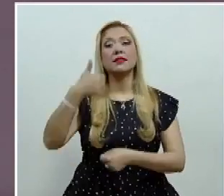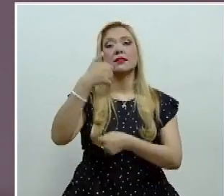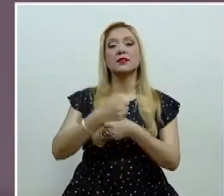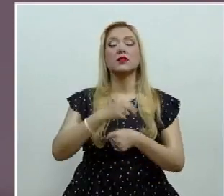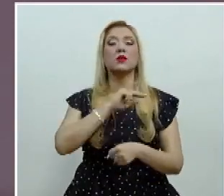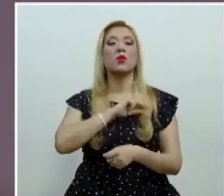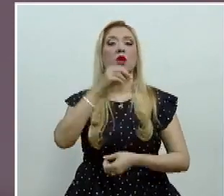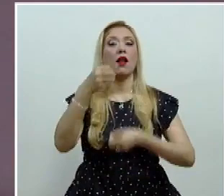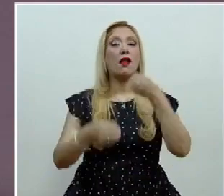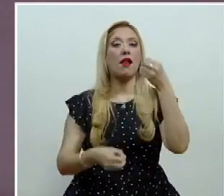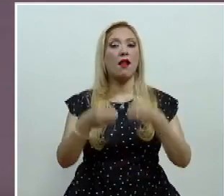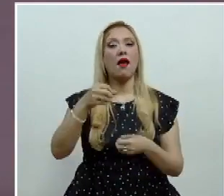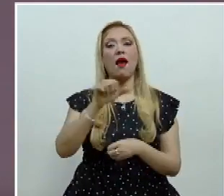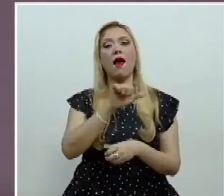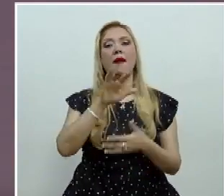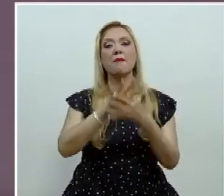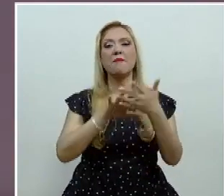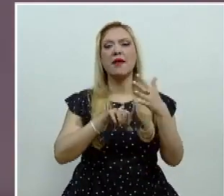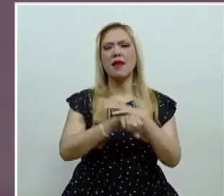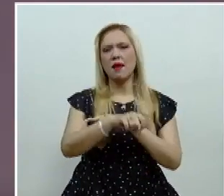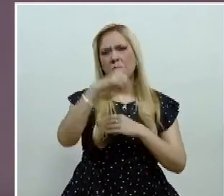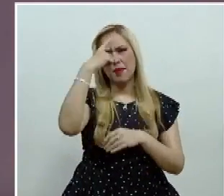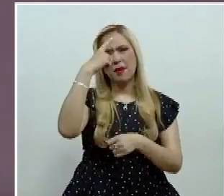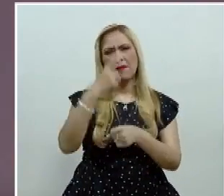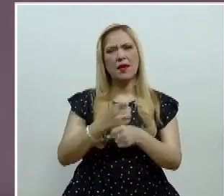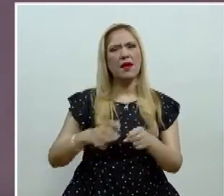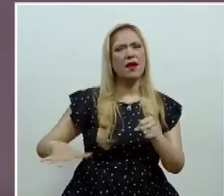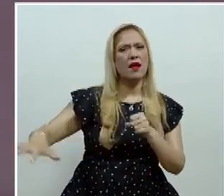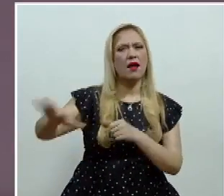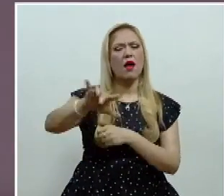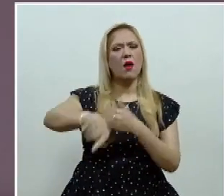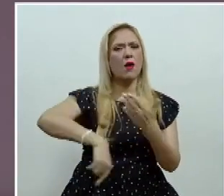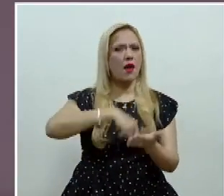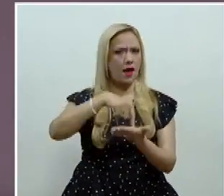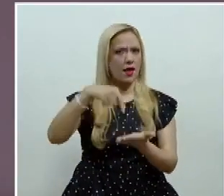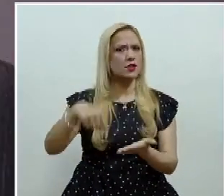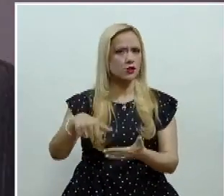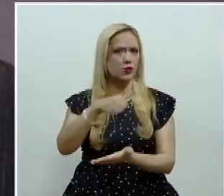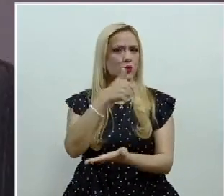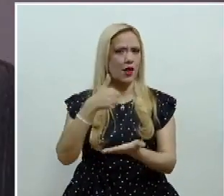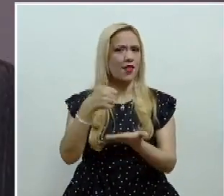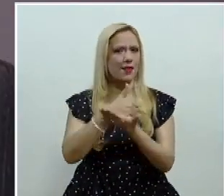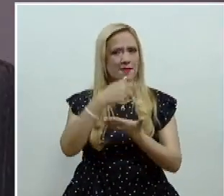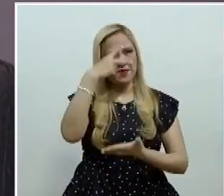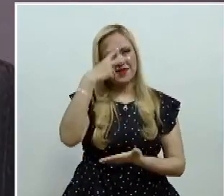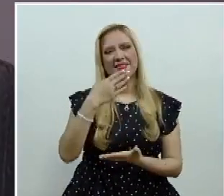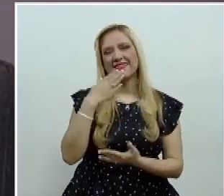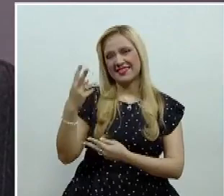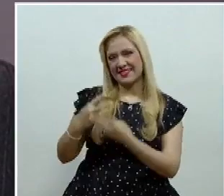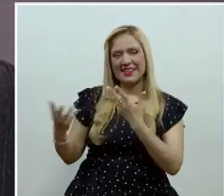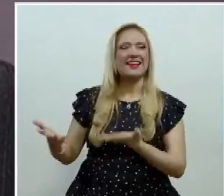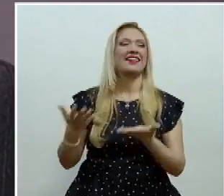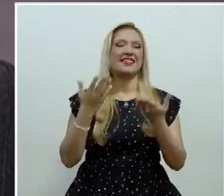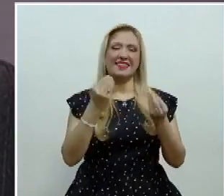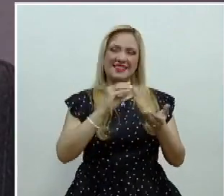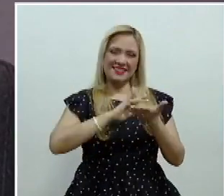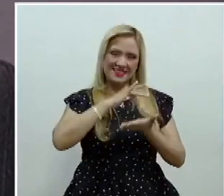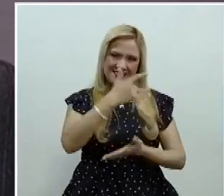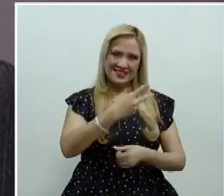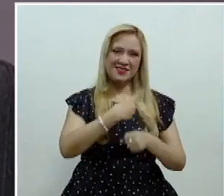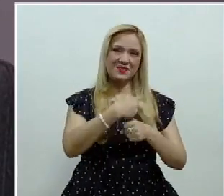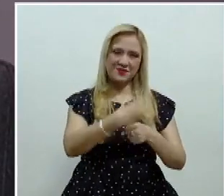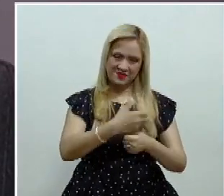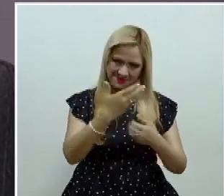Tribunal Colegiado en materia penal en el Primer Circuito, es decir, aquí en la Ciudad de México. Magistrada, bienvenida. ¿Qué tal, Vero? Igualmente. Muchas